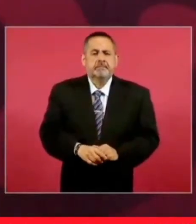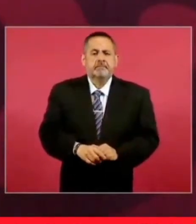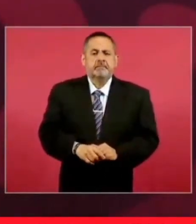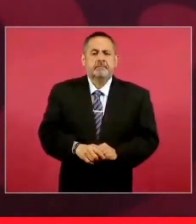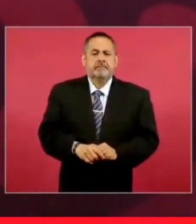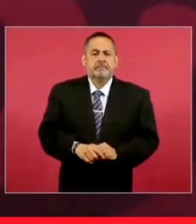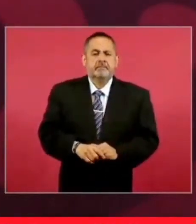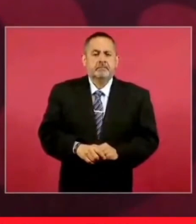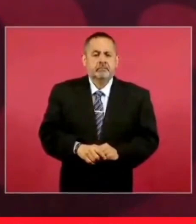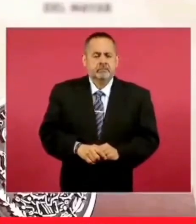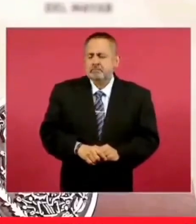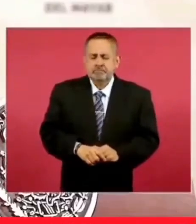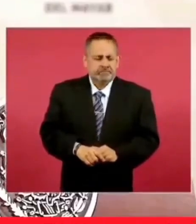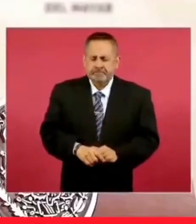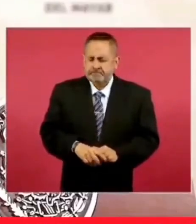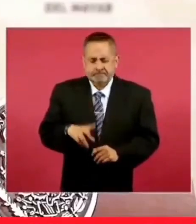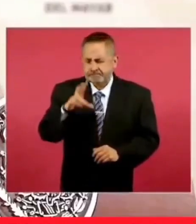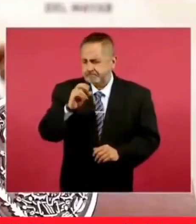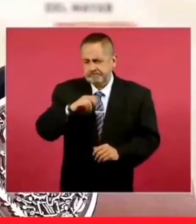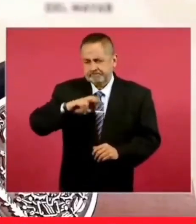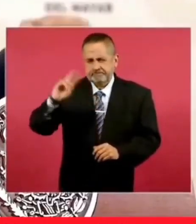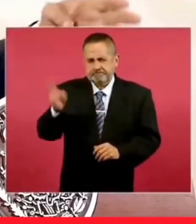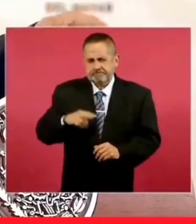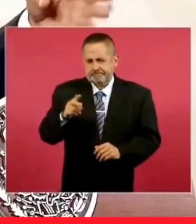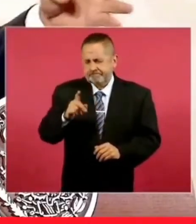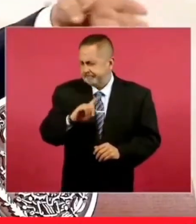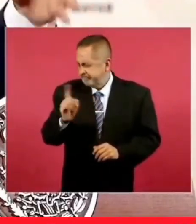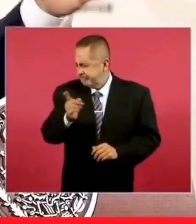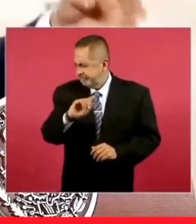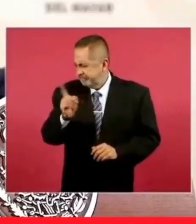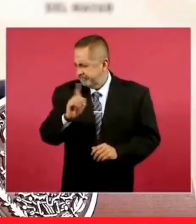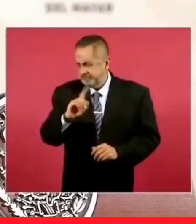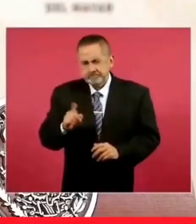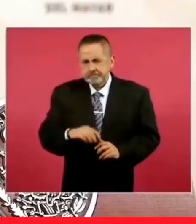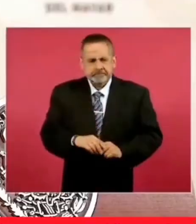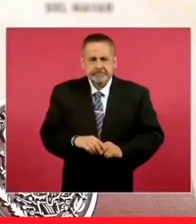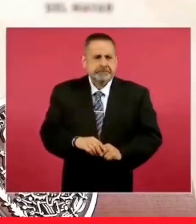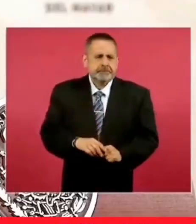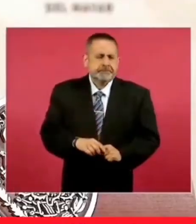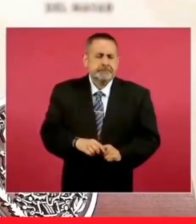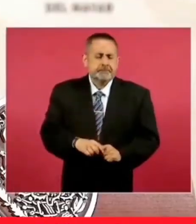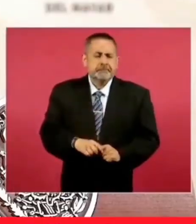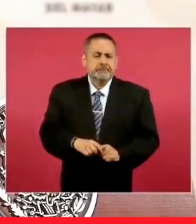no es cierto el que se haya